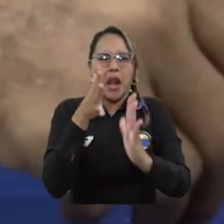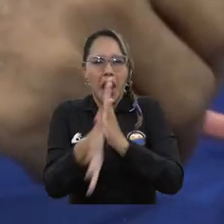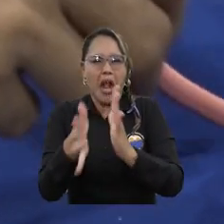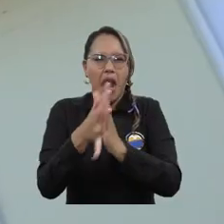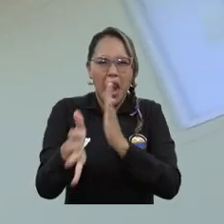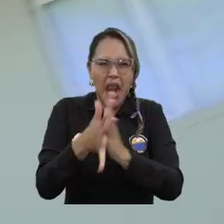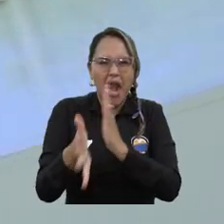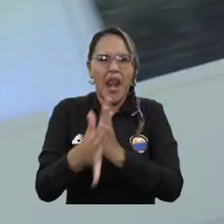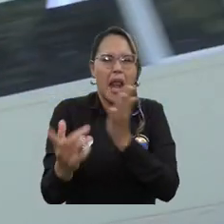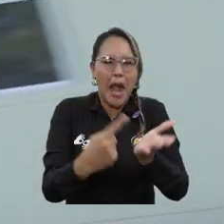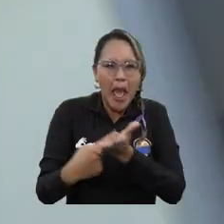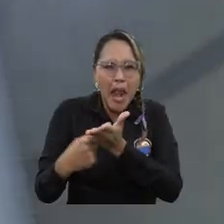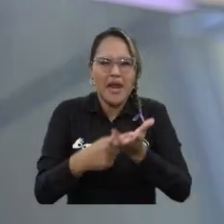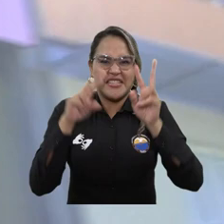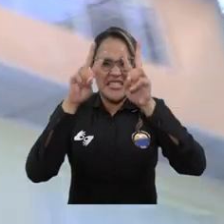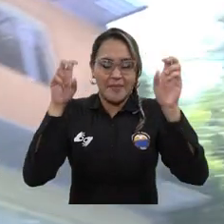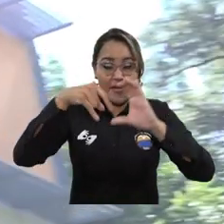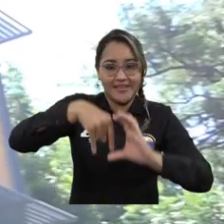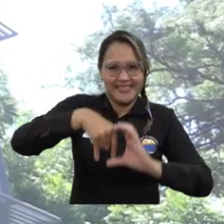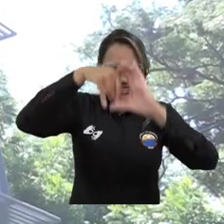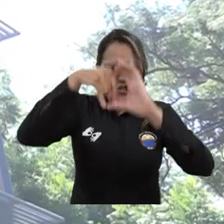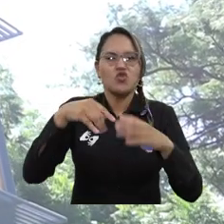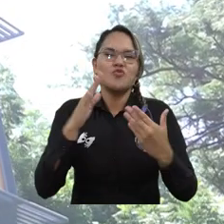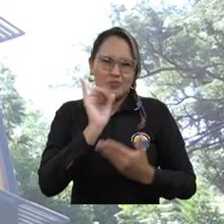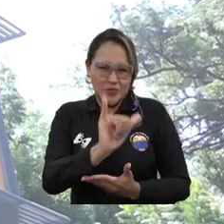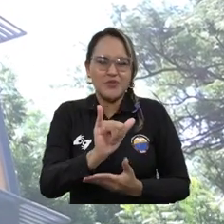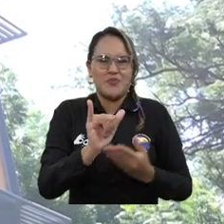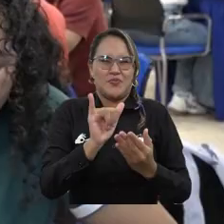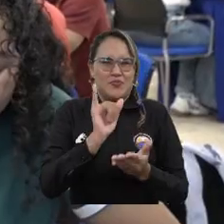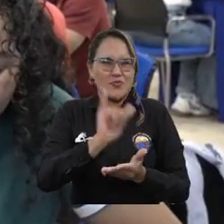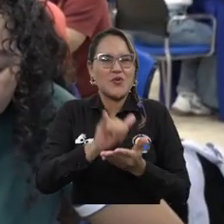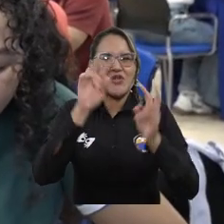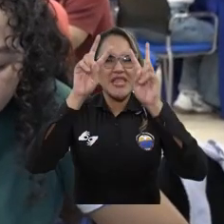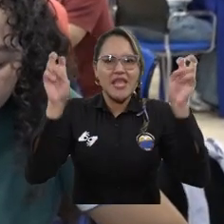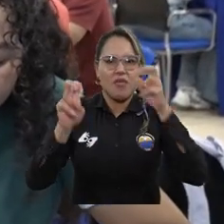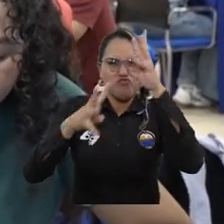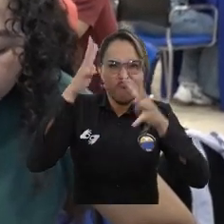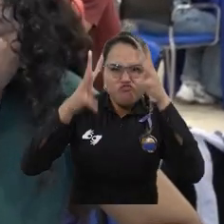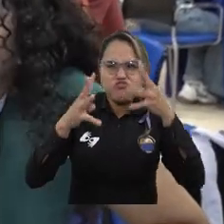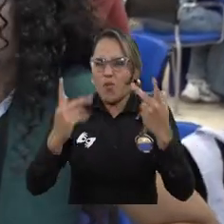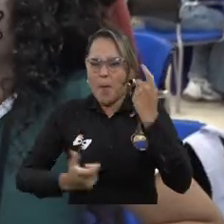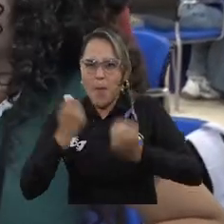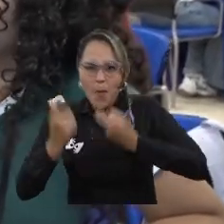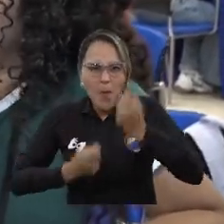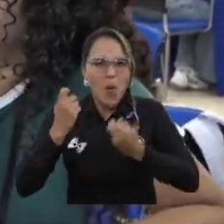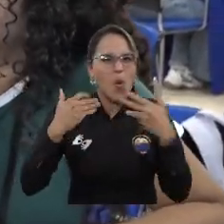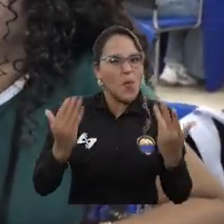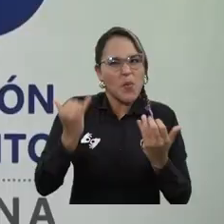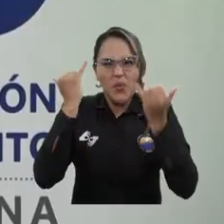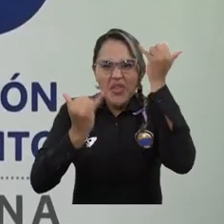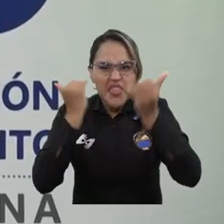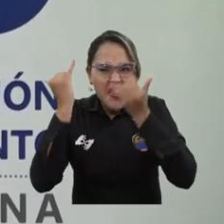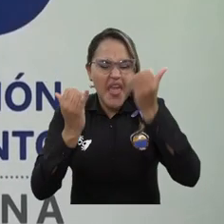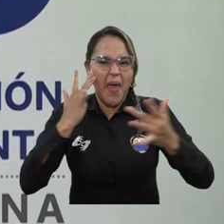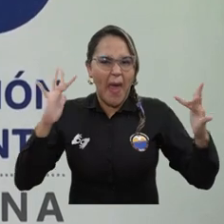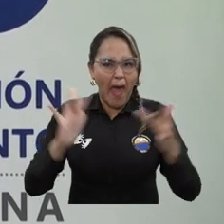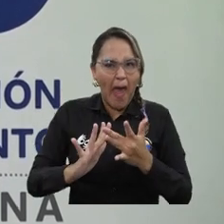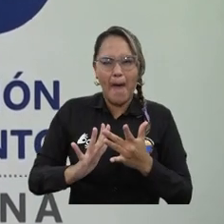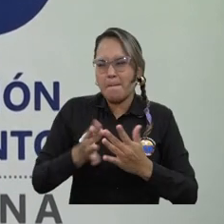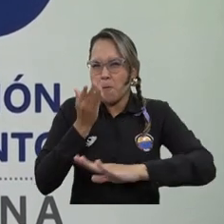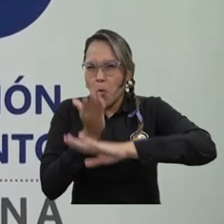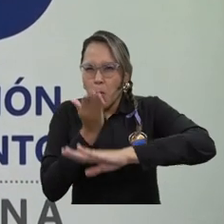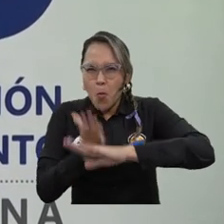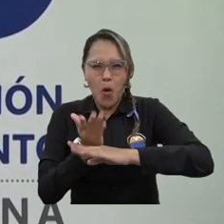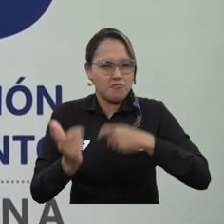con talleres y charlas con mentores del Centro de Innovación y Emprendimiento, abordando tópicos como el desarrollo de prototipos y diseños